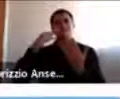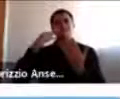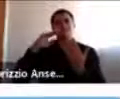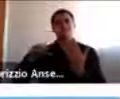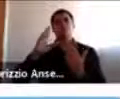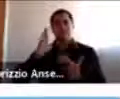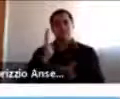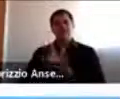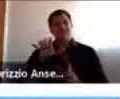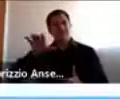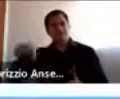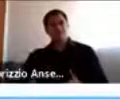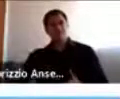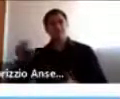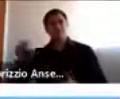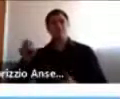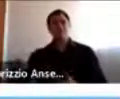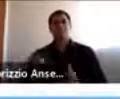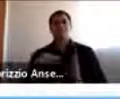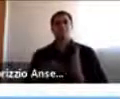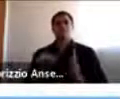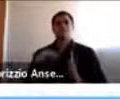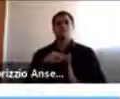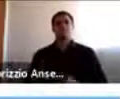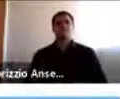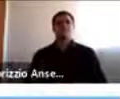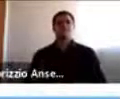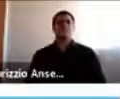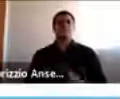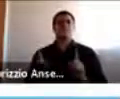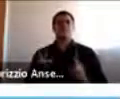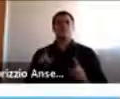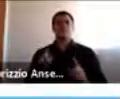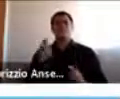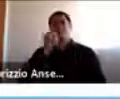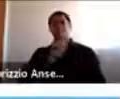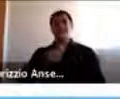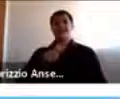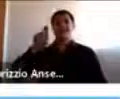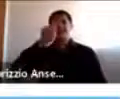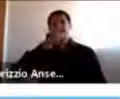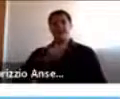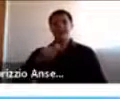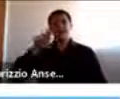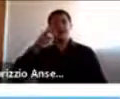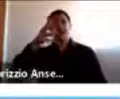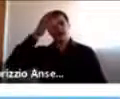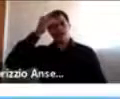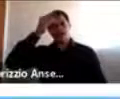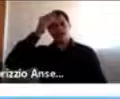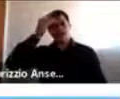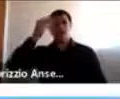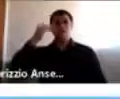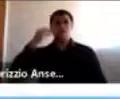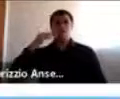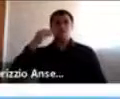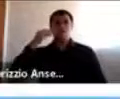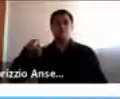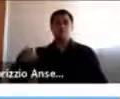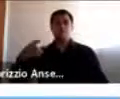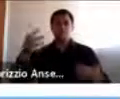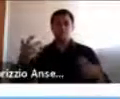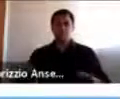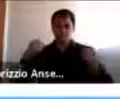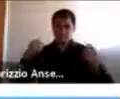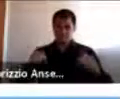además ustedes pueden acceder a las letras aprendidas que son las letras que han sido entrenadas por el niño en el nivel de letras entonces en